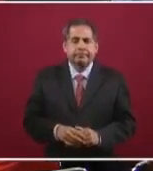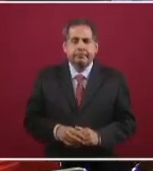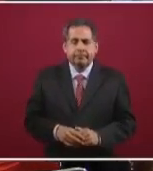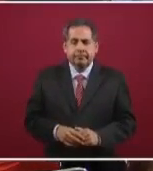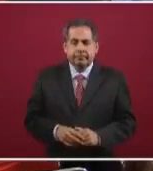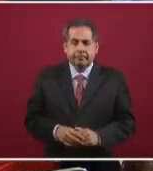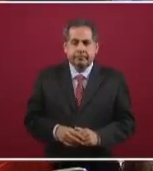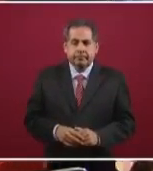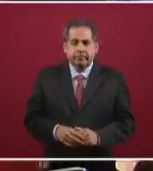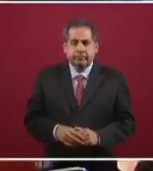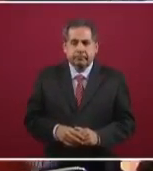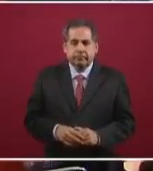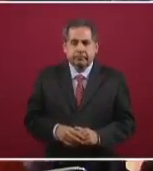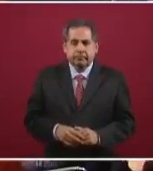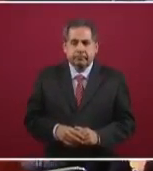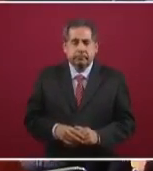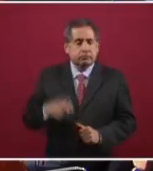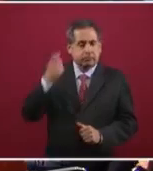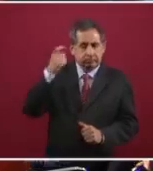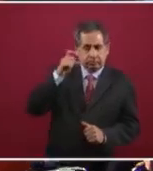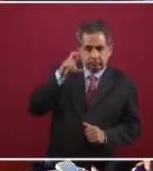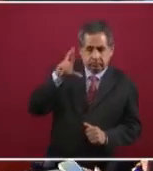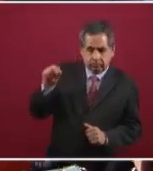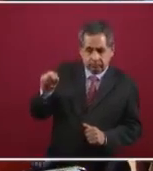Creo que es Querétaro. Quintana Roo.